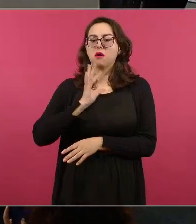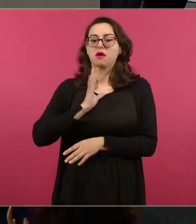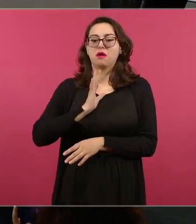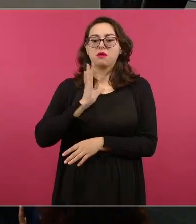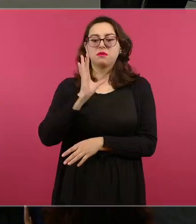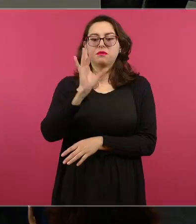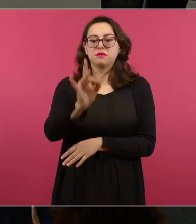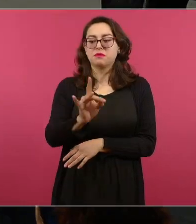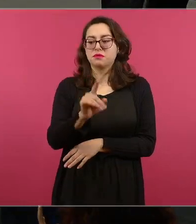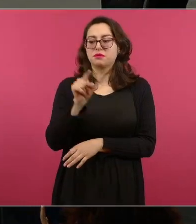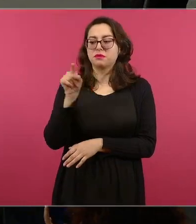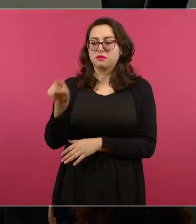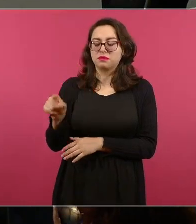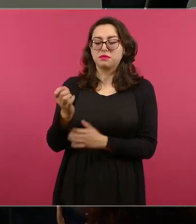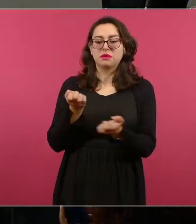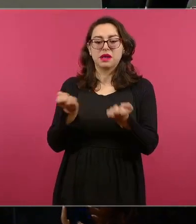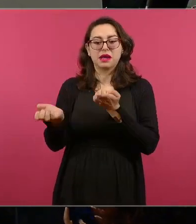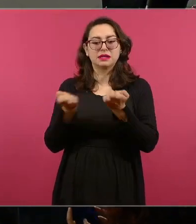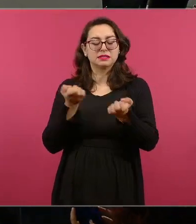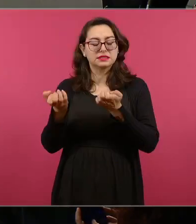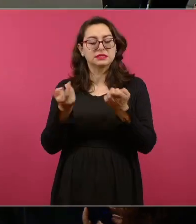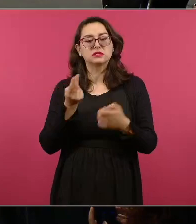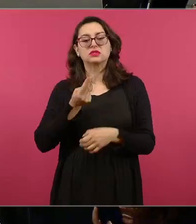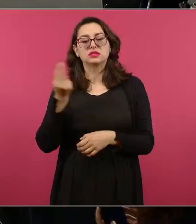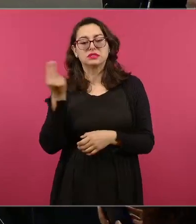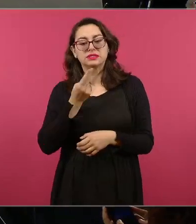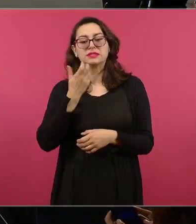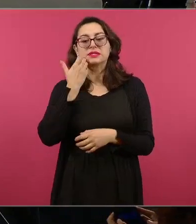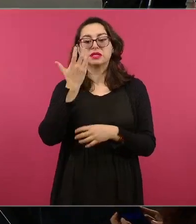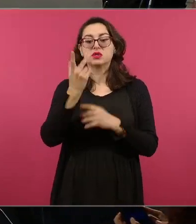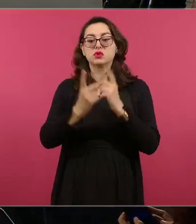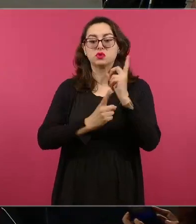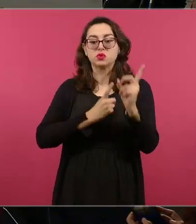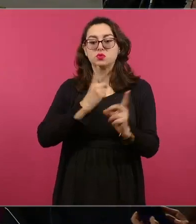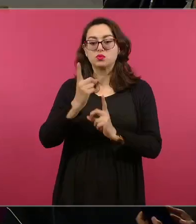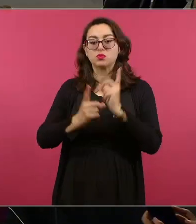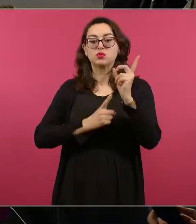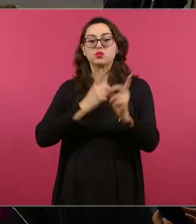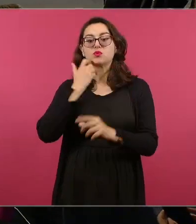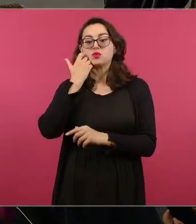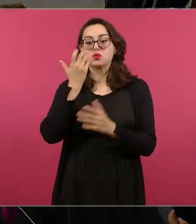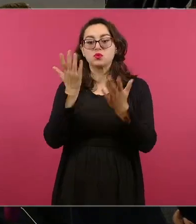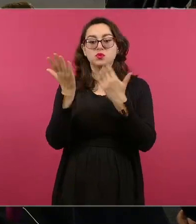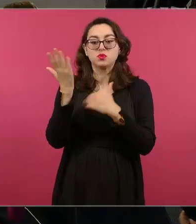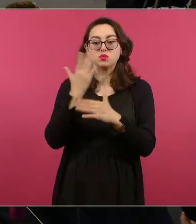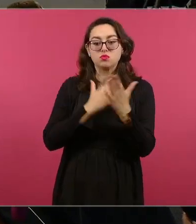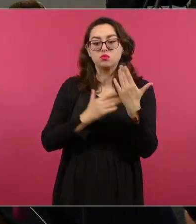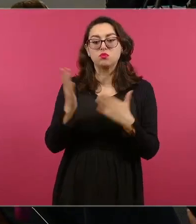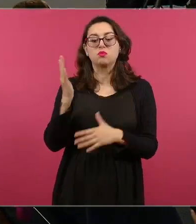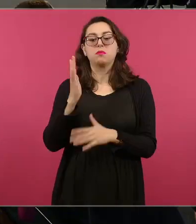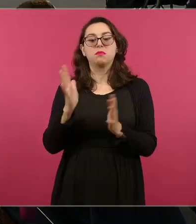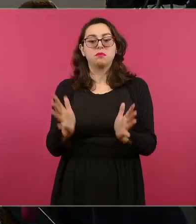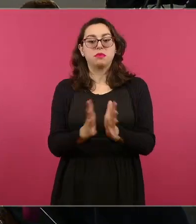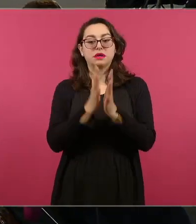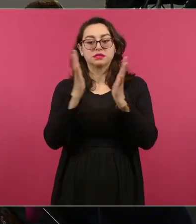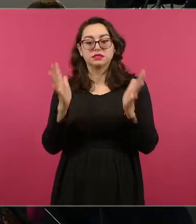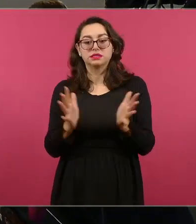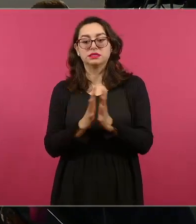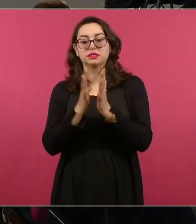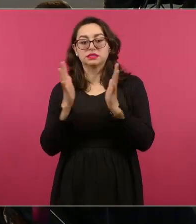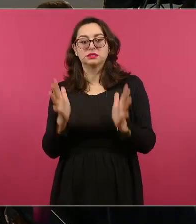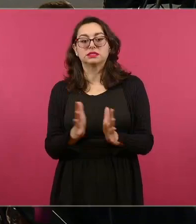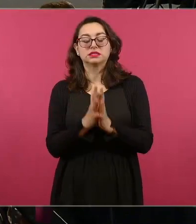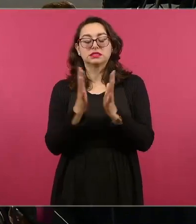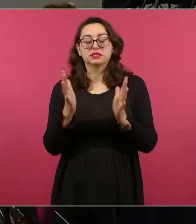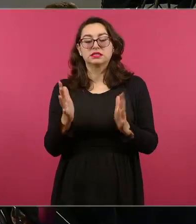ese gimnasio. Los jóvenes quieren deporte, quieren salir adelante, quieren tener con qué participar, quieren, no